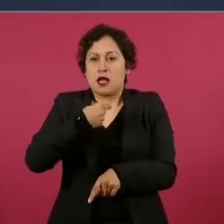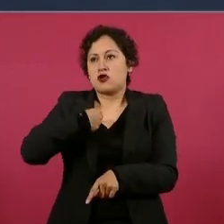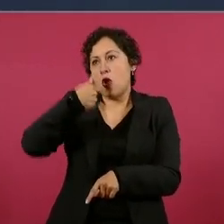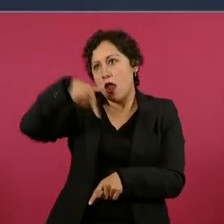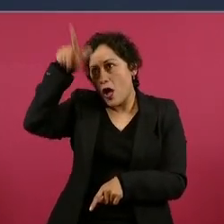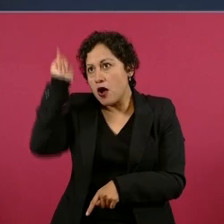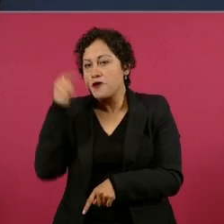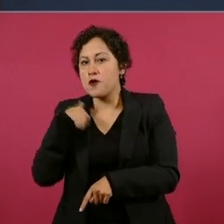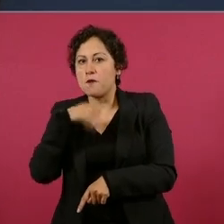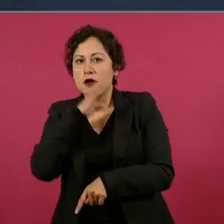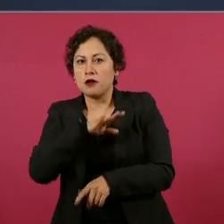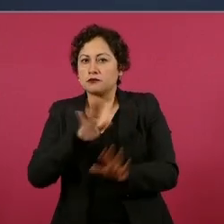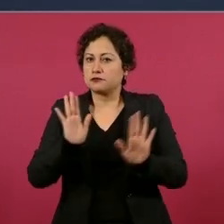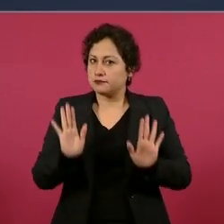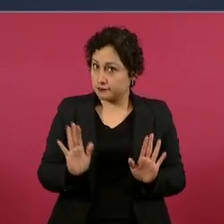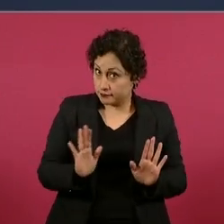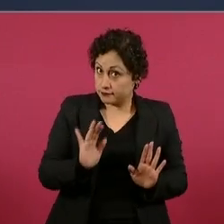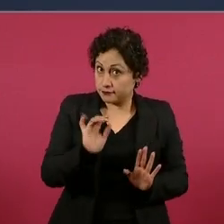vamos, todavía